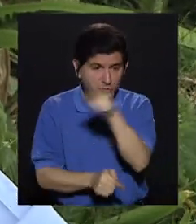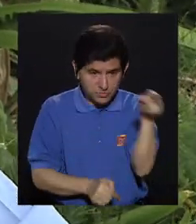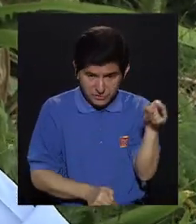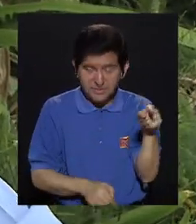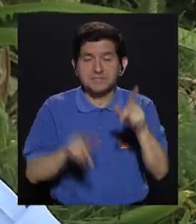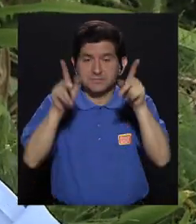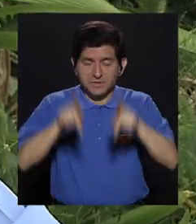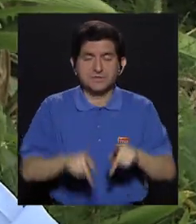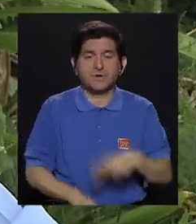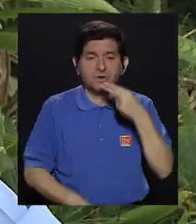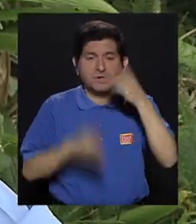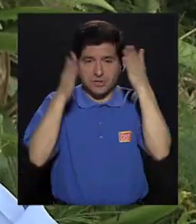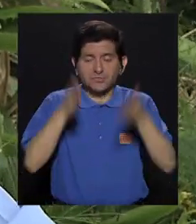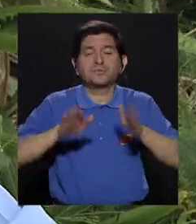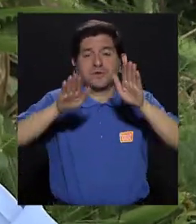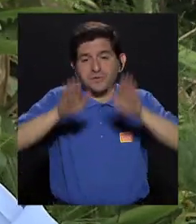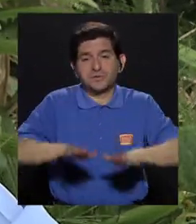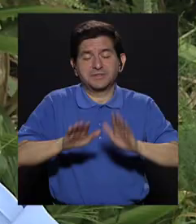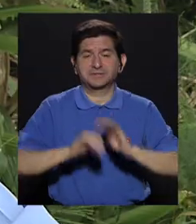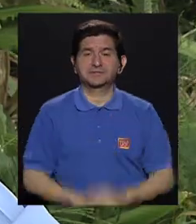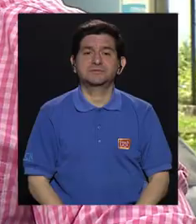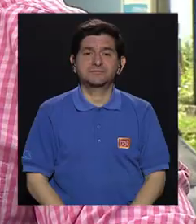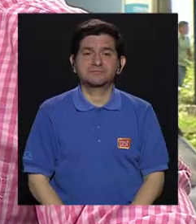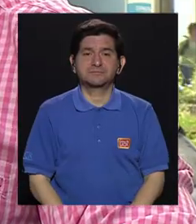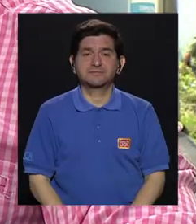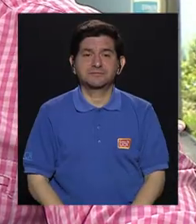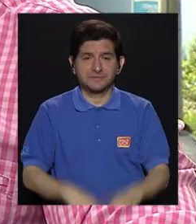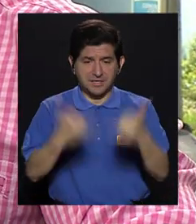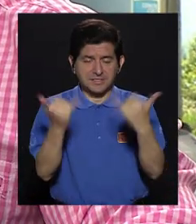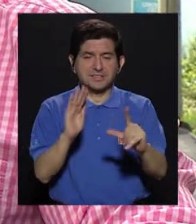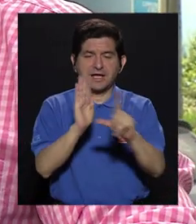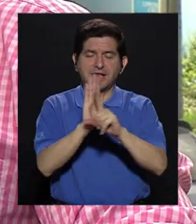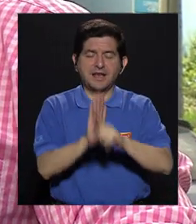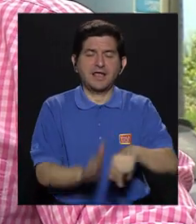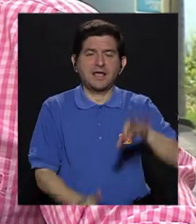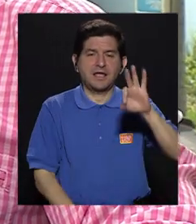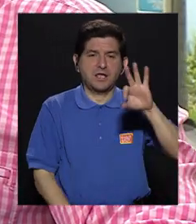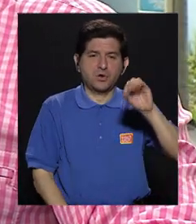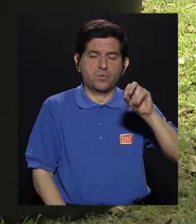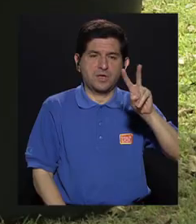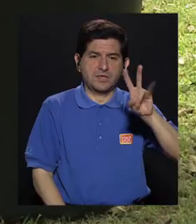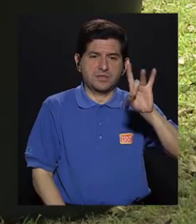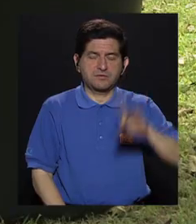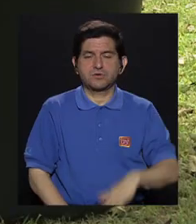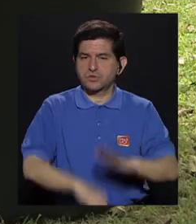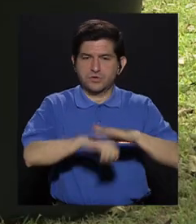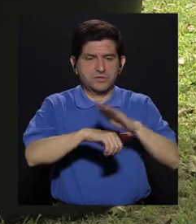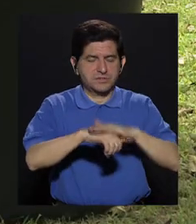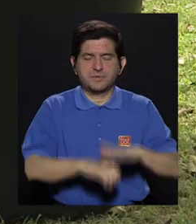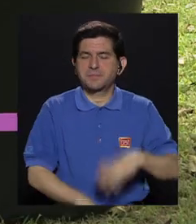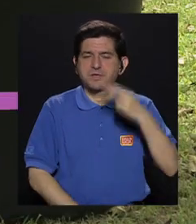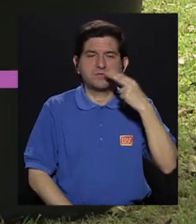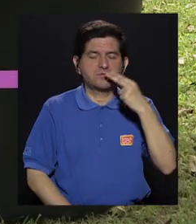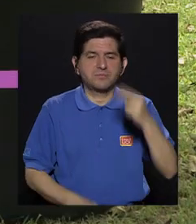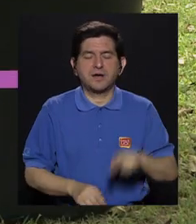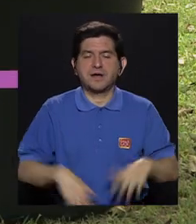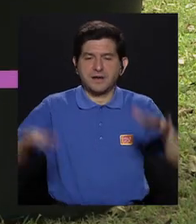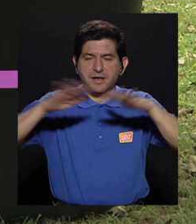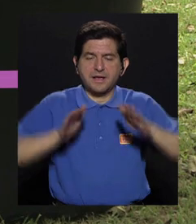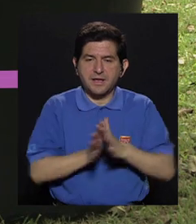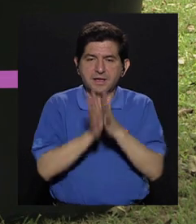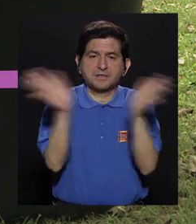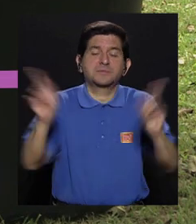esos son fumadores pasivos también. Ya desde la ley 9028 no se permite fumar en espacios públicos,